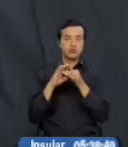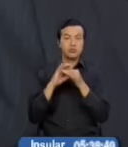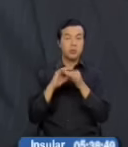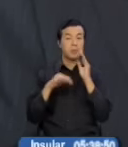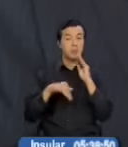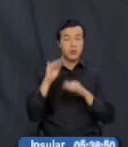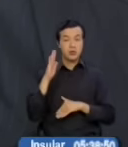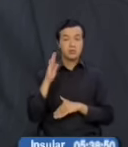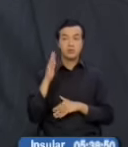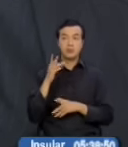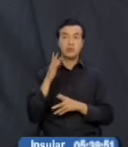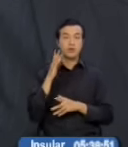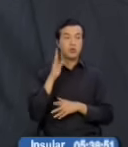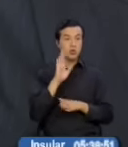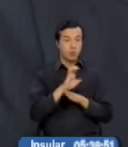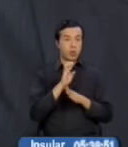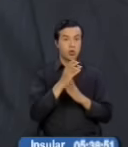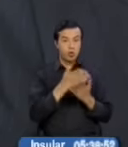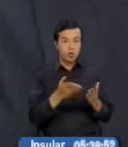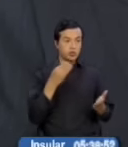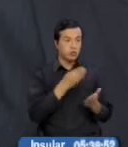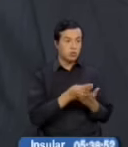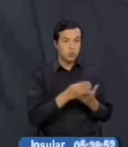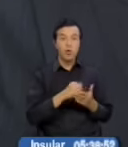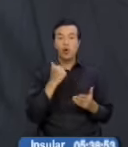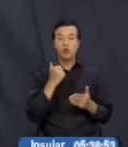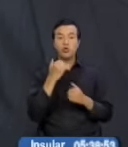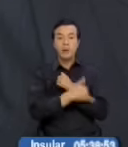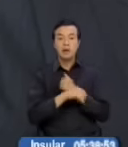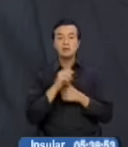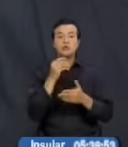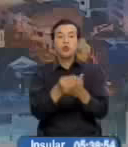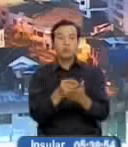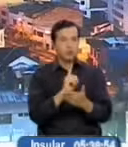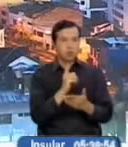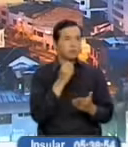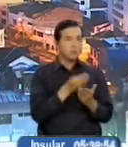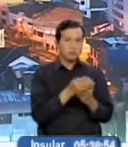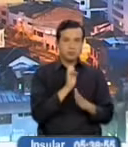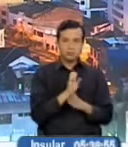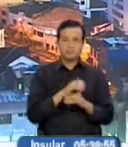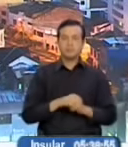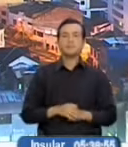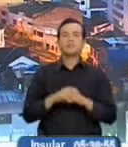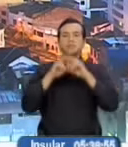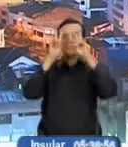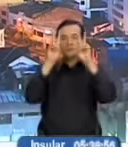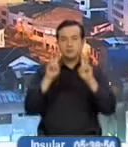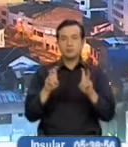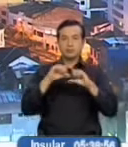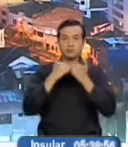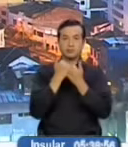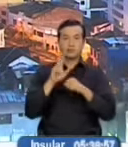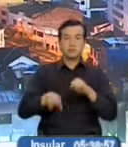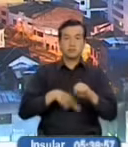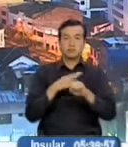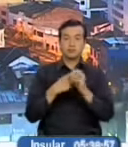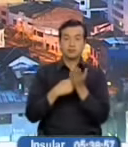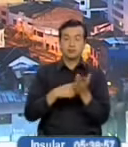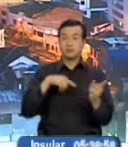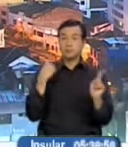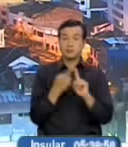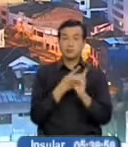Queremos importar directamente de Ecuador, no a través de tercer. Y revisamos otros temas. El Pleno de la Asamblea Nacional debatió en